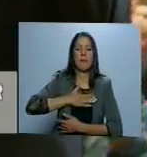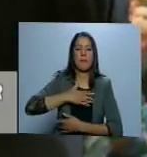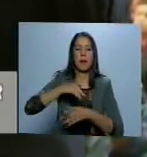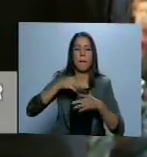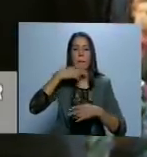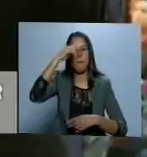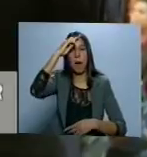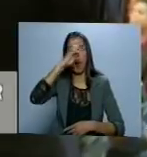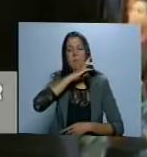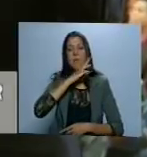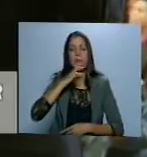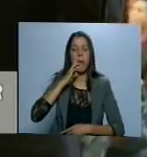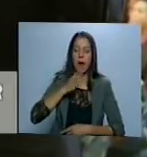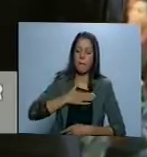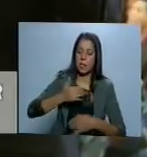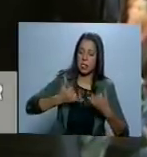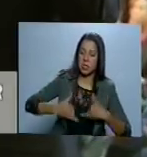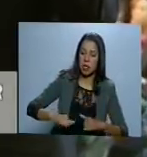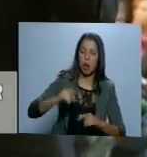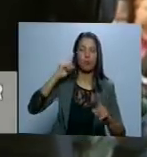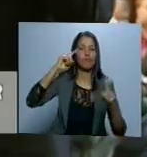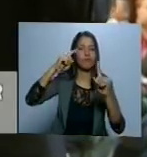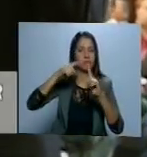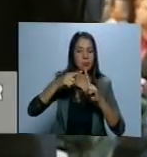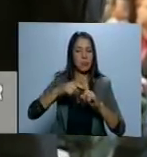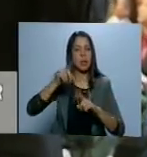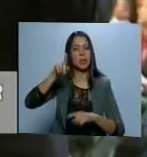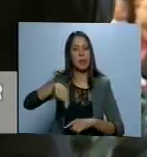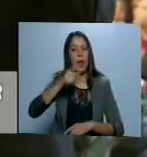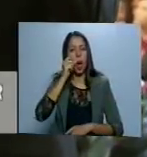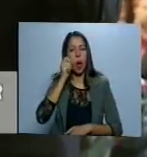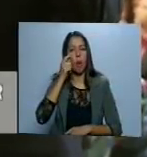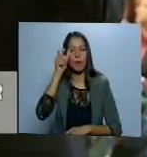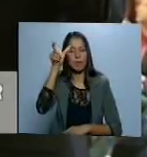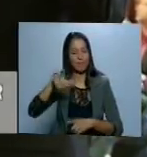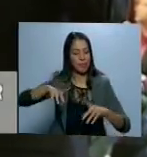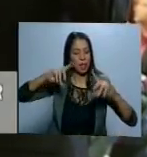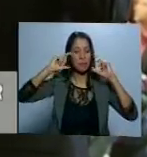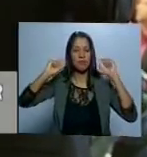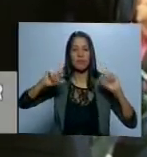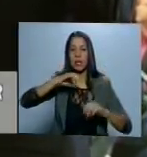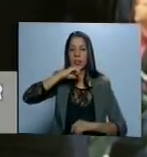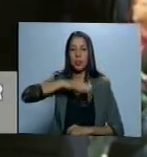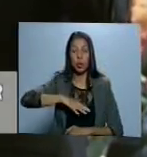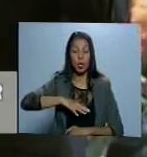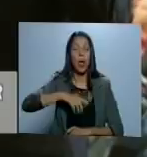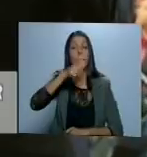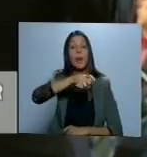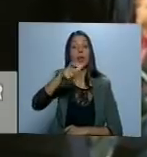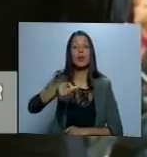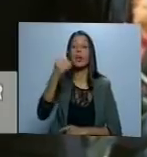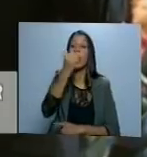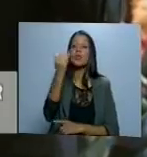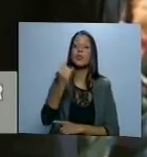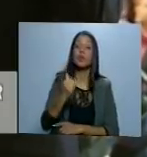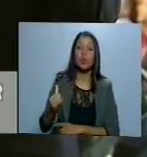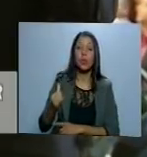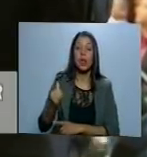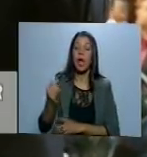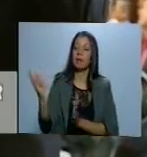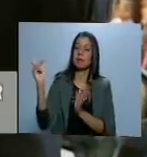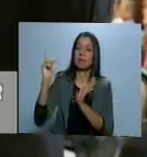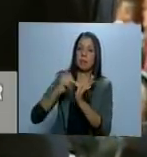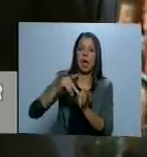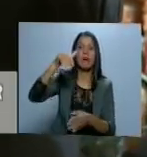hijos. Juro por el brillante Rafael Urdaneta. Juro por los zulianos y las zulianas que depositaron en